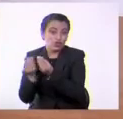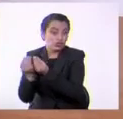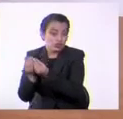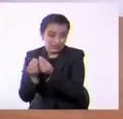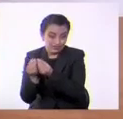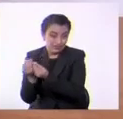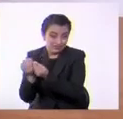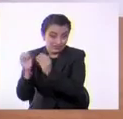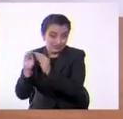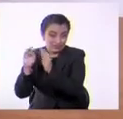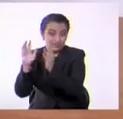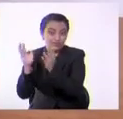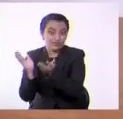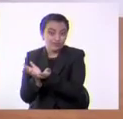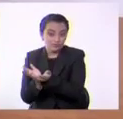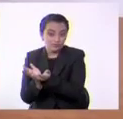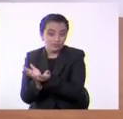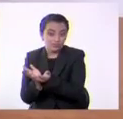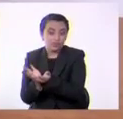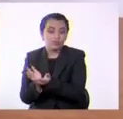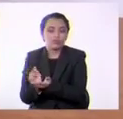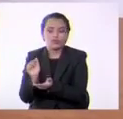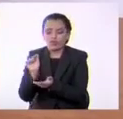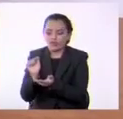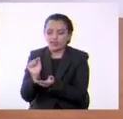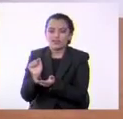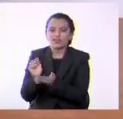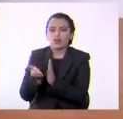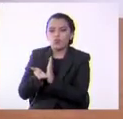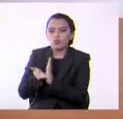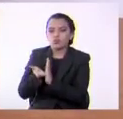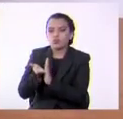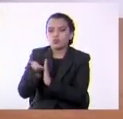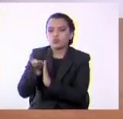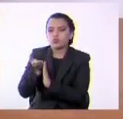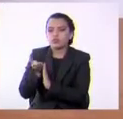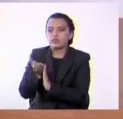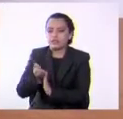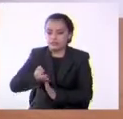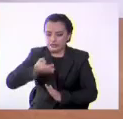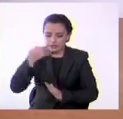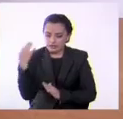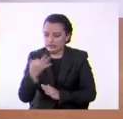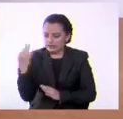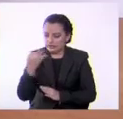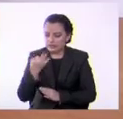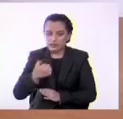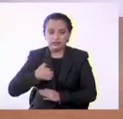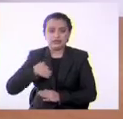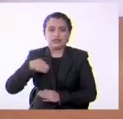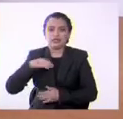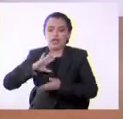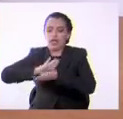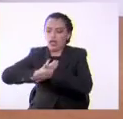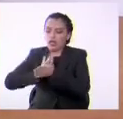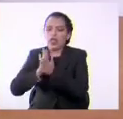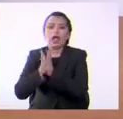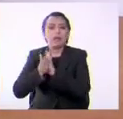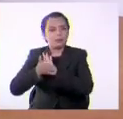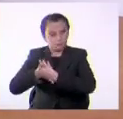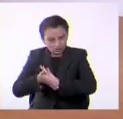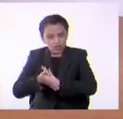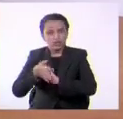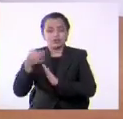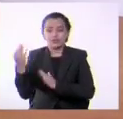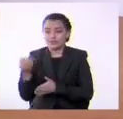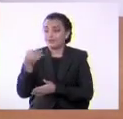la globalización, Candy, también hay exigencias para los seres humanos. Debemos de adaptarnos ante las nuevas necesidades que